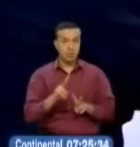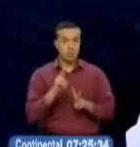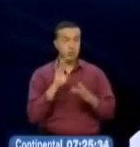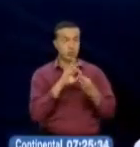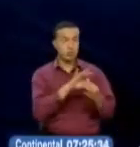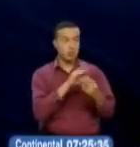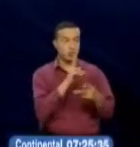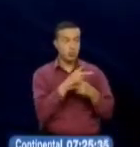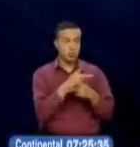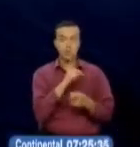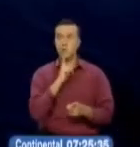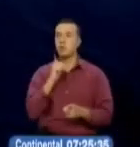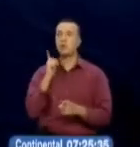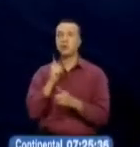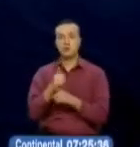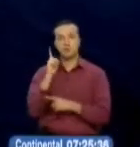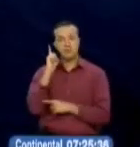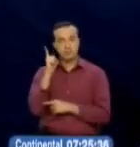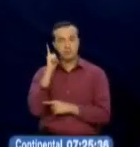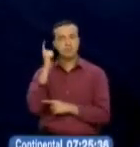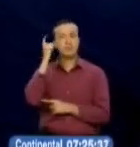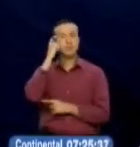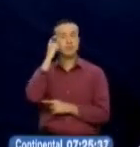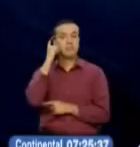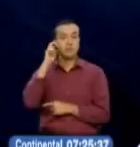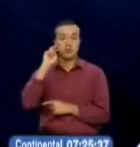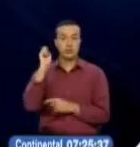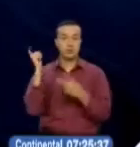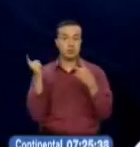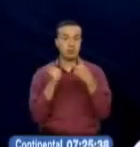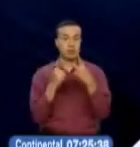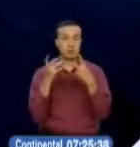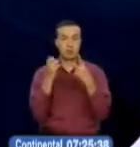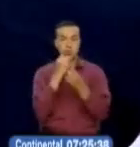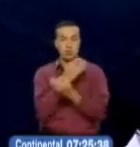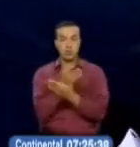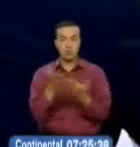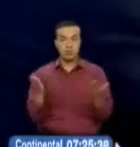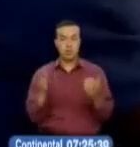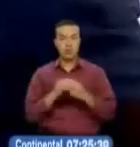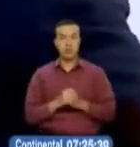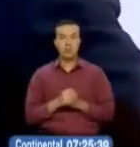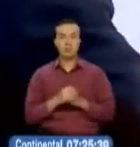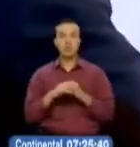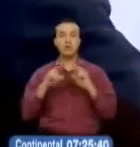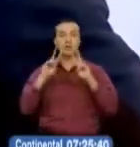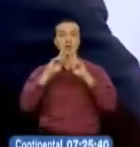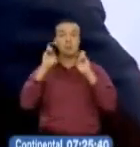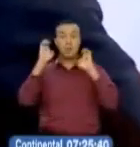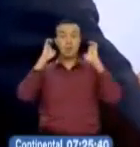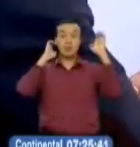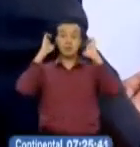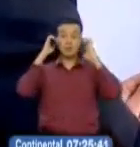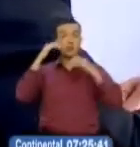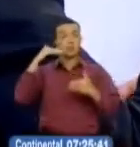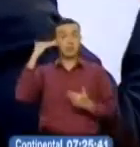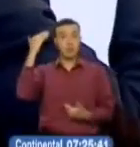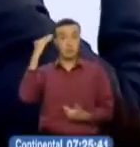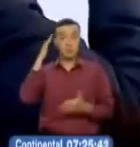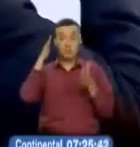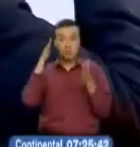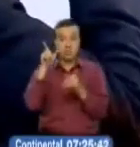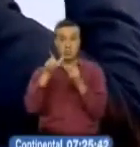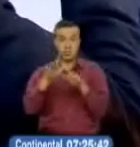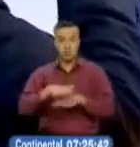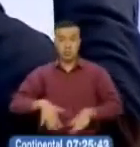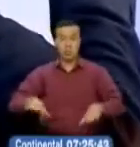encadenamientos Exactamente lo cual exige el segundo aspecto que quería mencionar políticas económicas en este caso en favor de